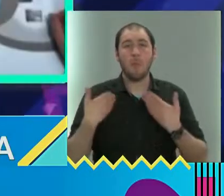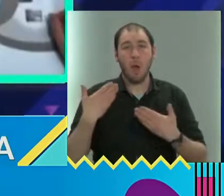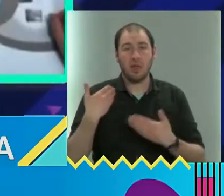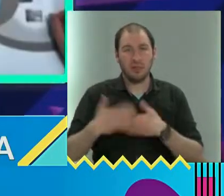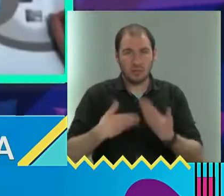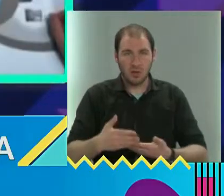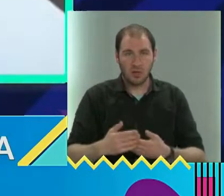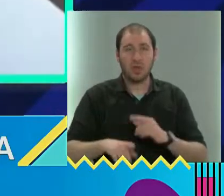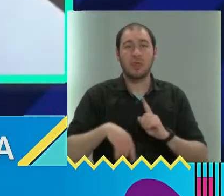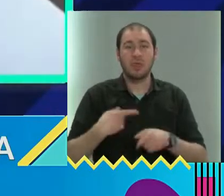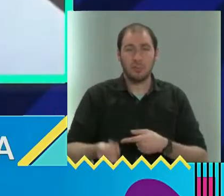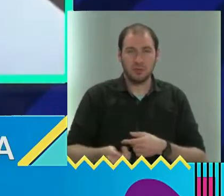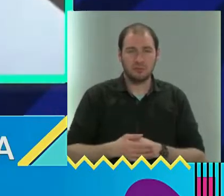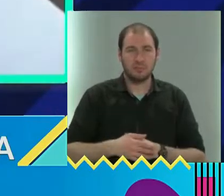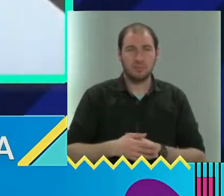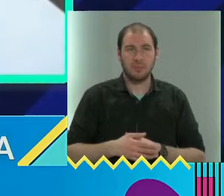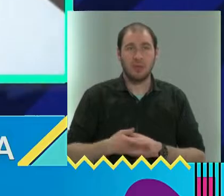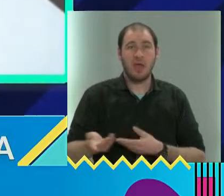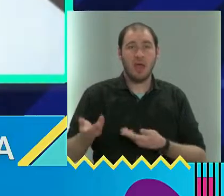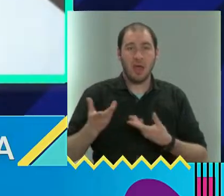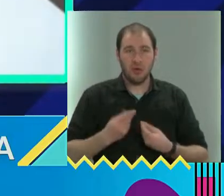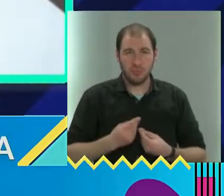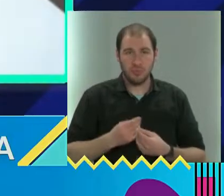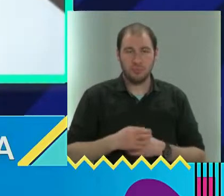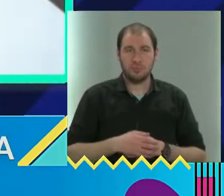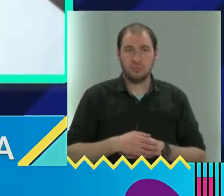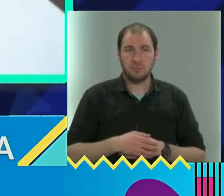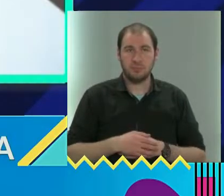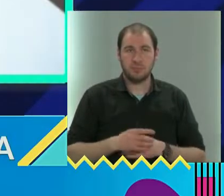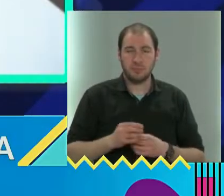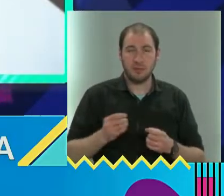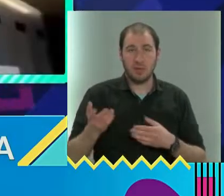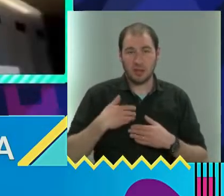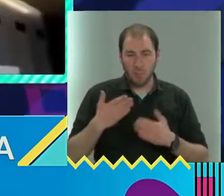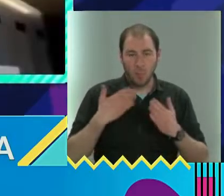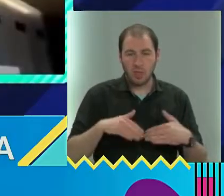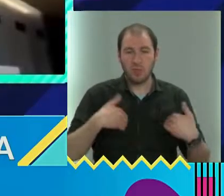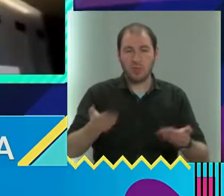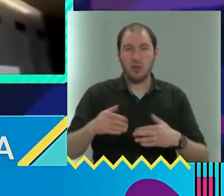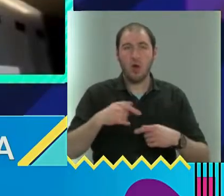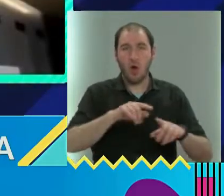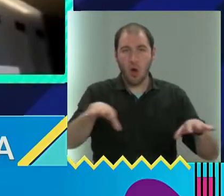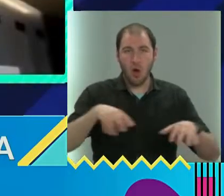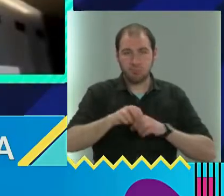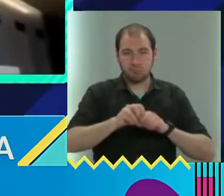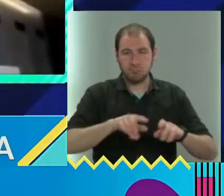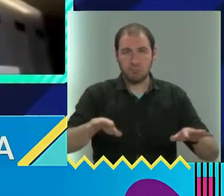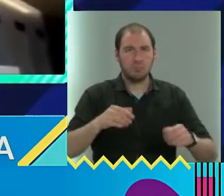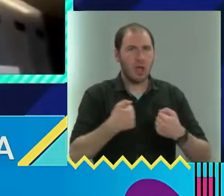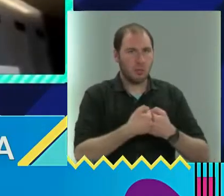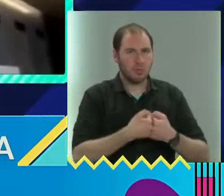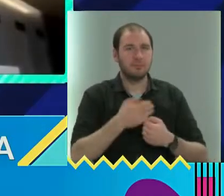capacidad, eso después me permite a mí transferirla a otros ámbitos. A otros ámbitos. ¿Coincidís?